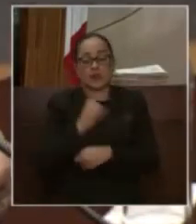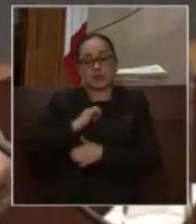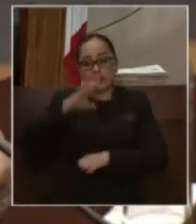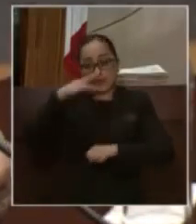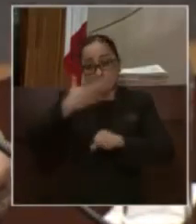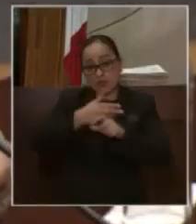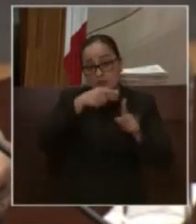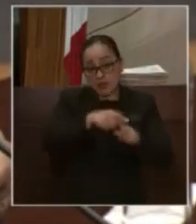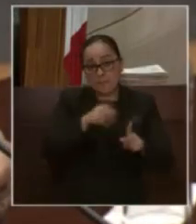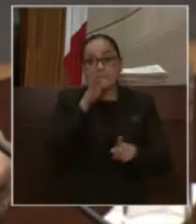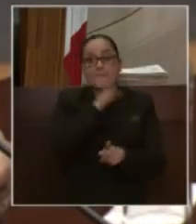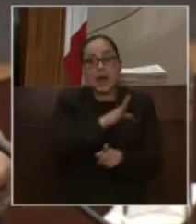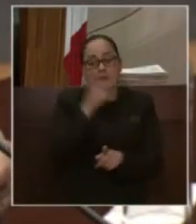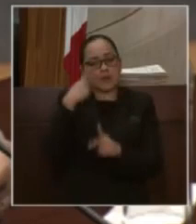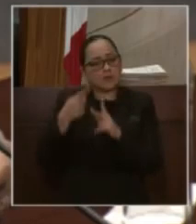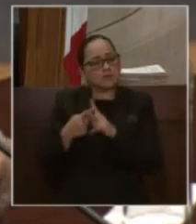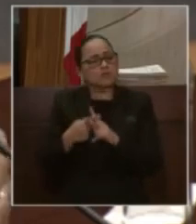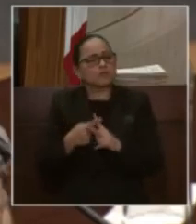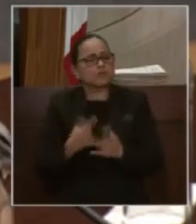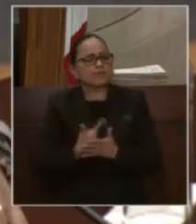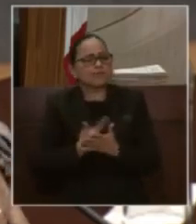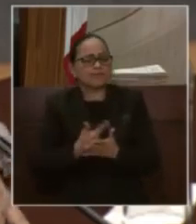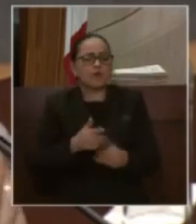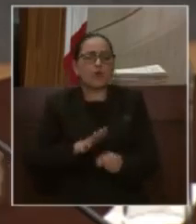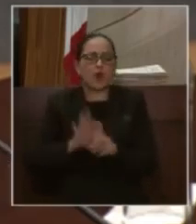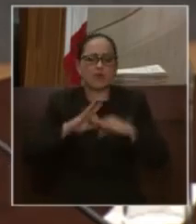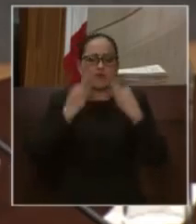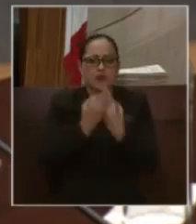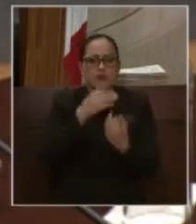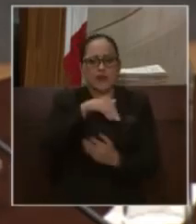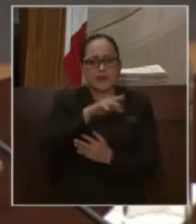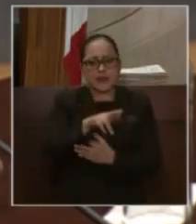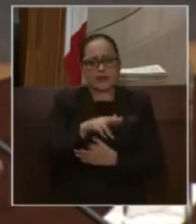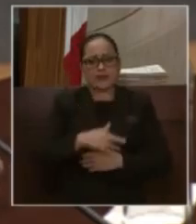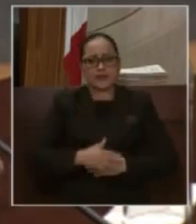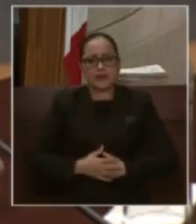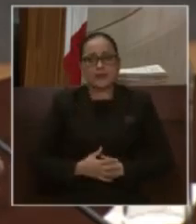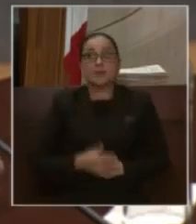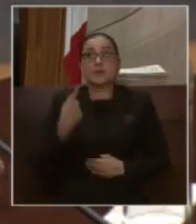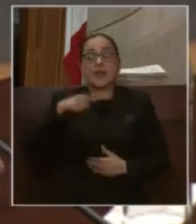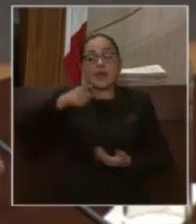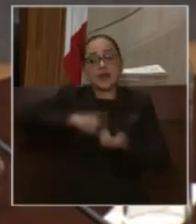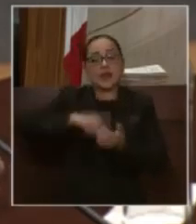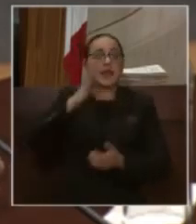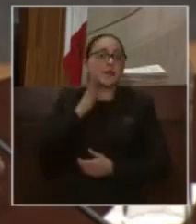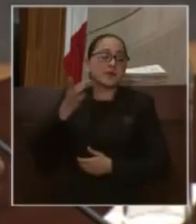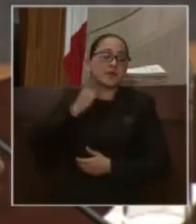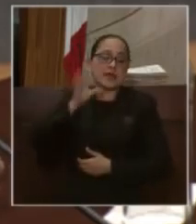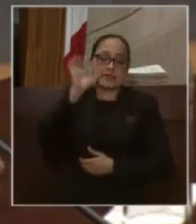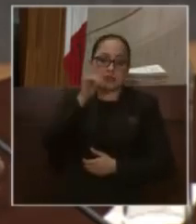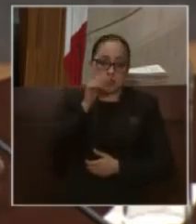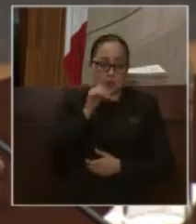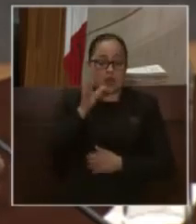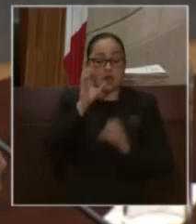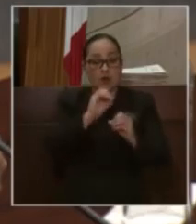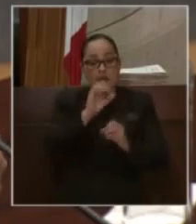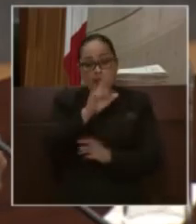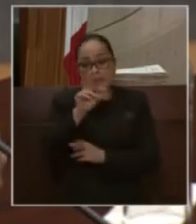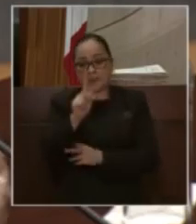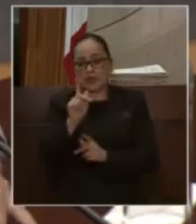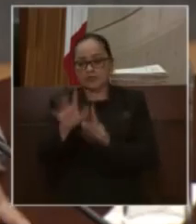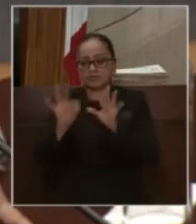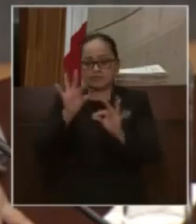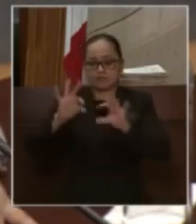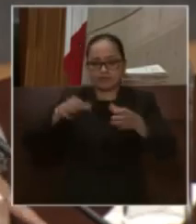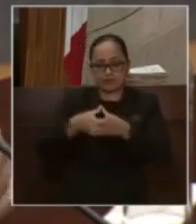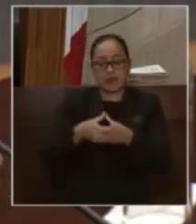para determinar a qué partidos corresponden los escaños de mayoría relativa para el Congreso del Estado de Chihuahua, así como las asignaciones por representación